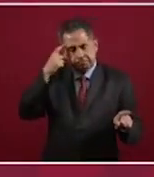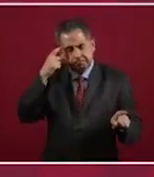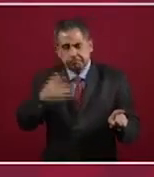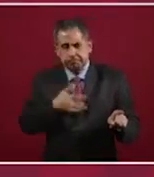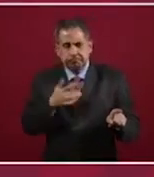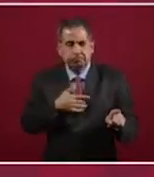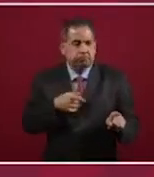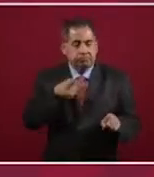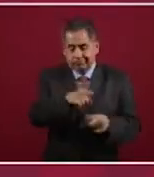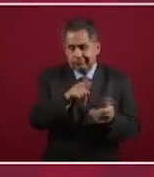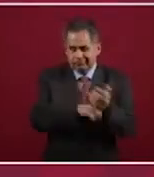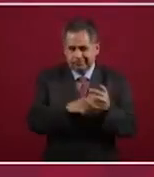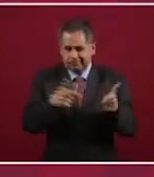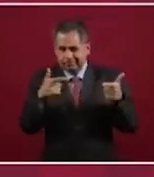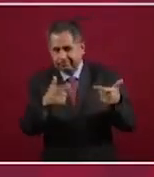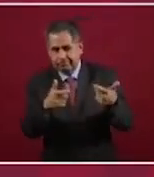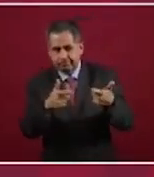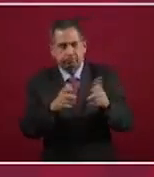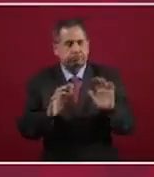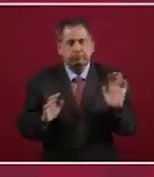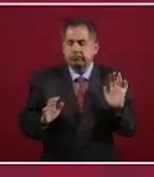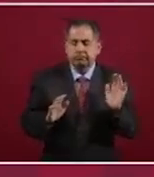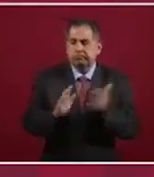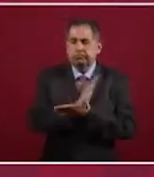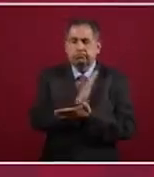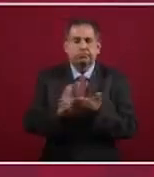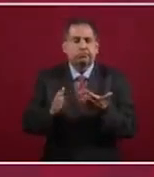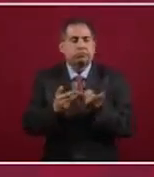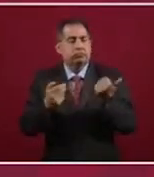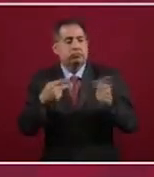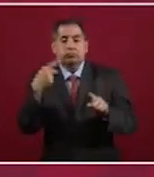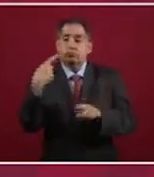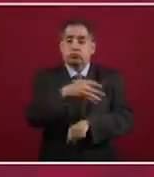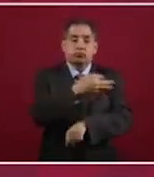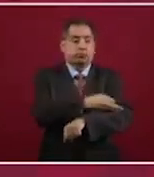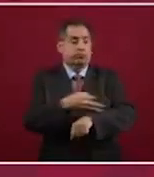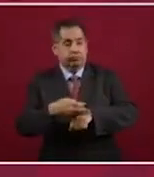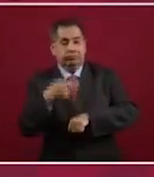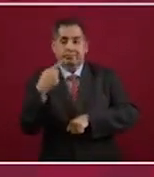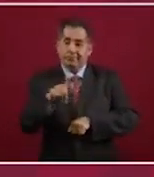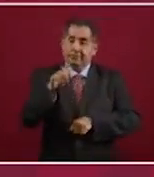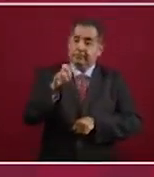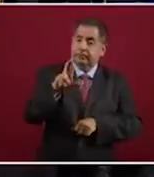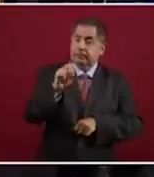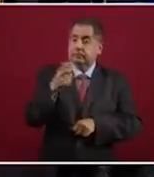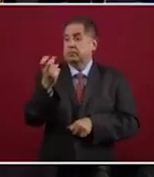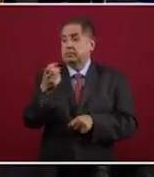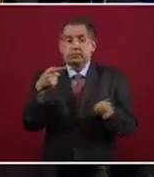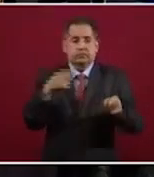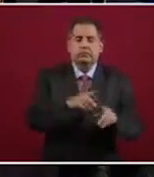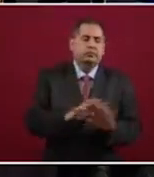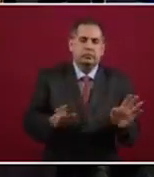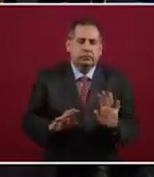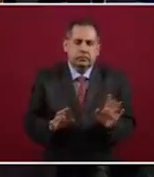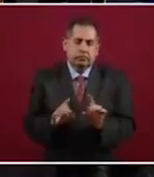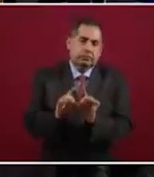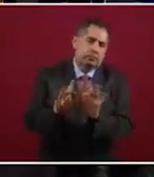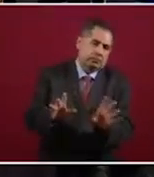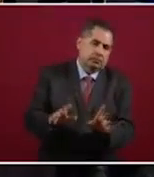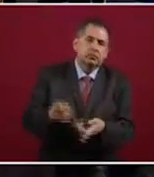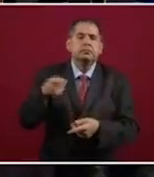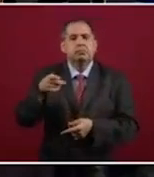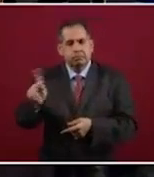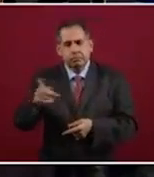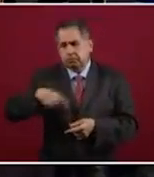los acontecimientos no están vinculados a su familia. Pero la investigación